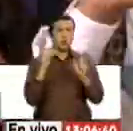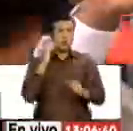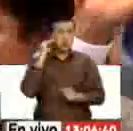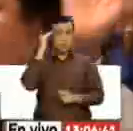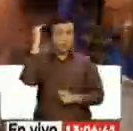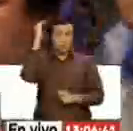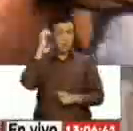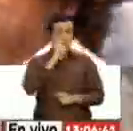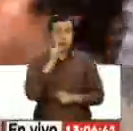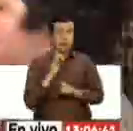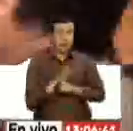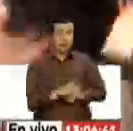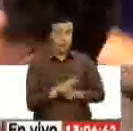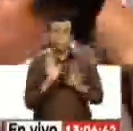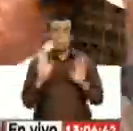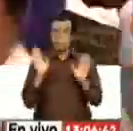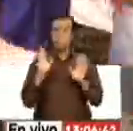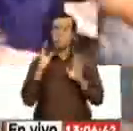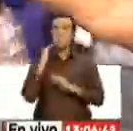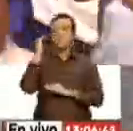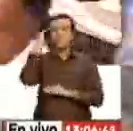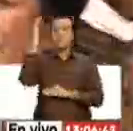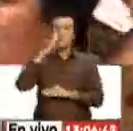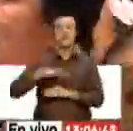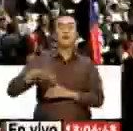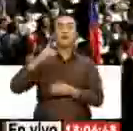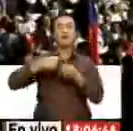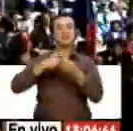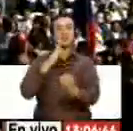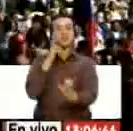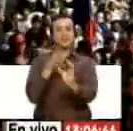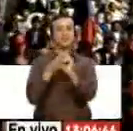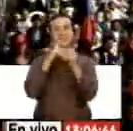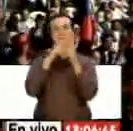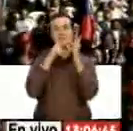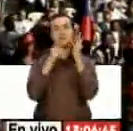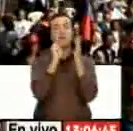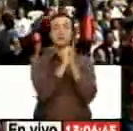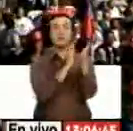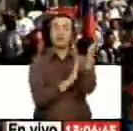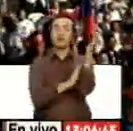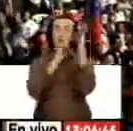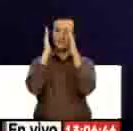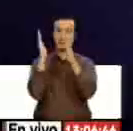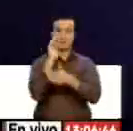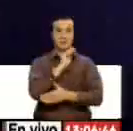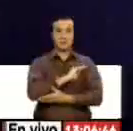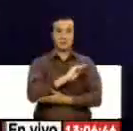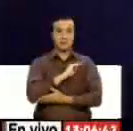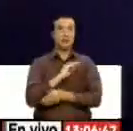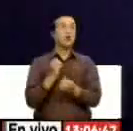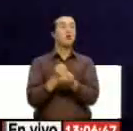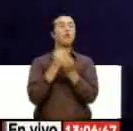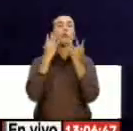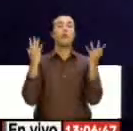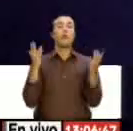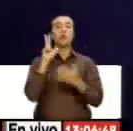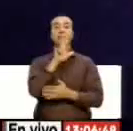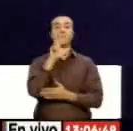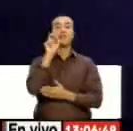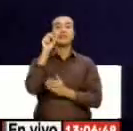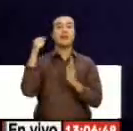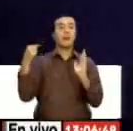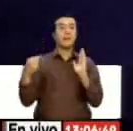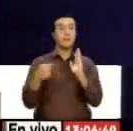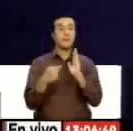edad. Participaron adultos mayores de la capital que forman parte de los diferentes programas de atención del Cabildo. Son más de